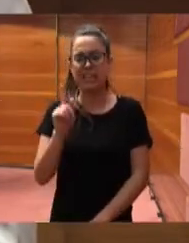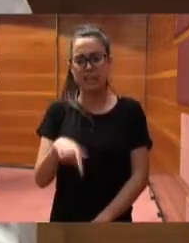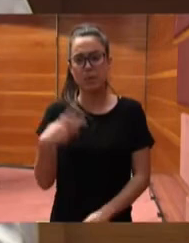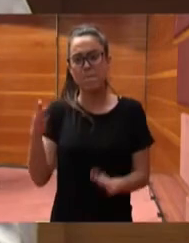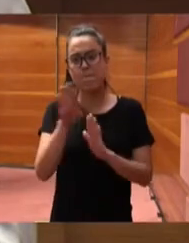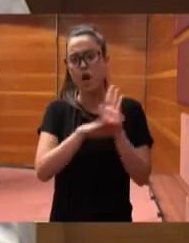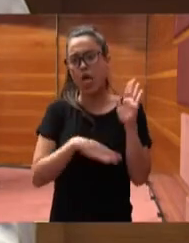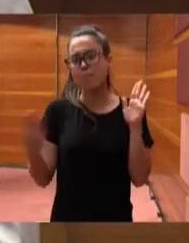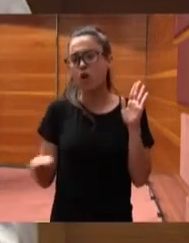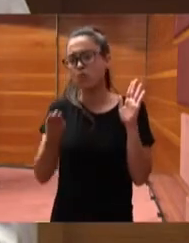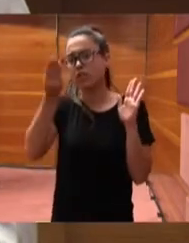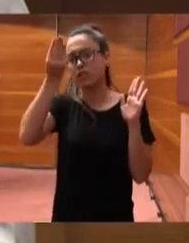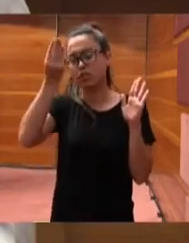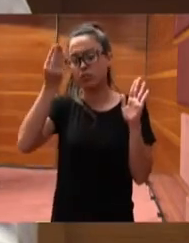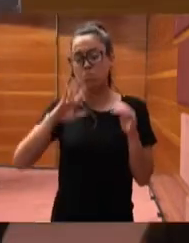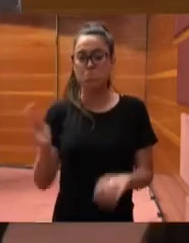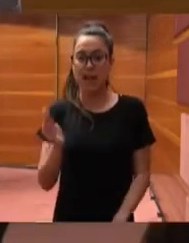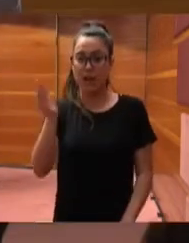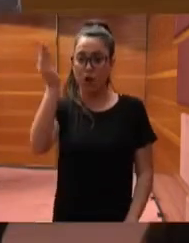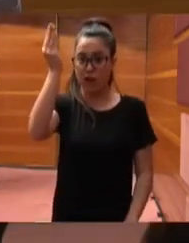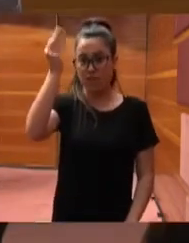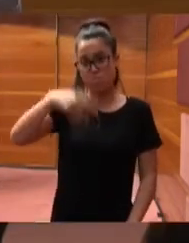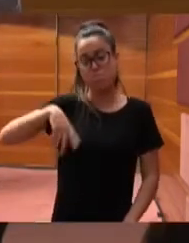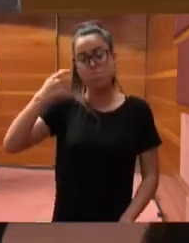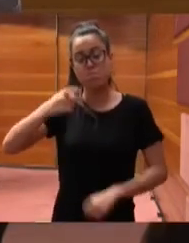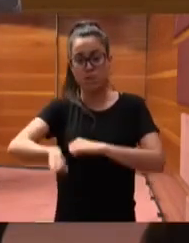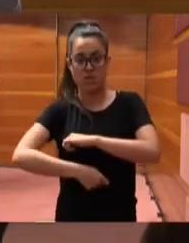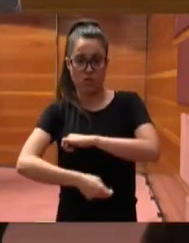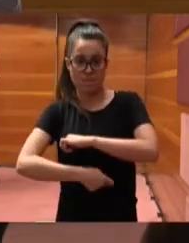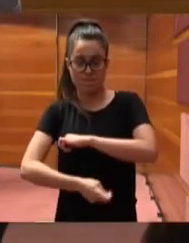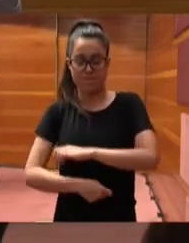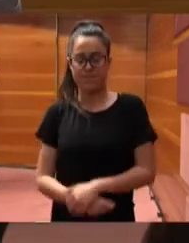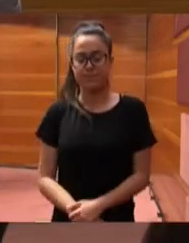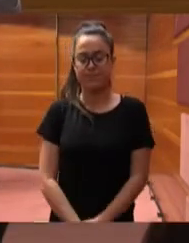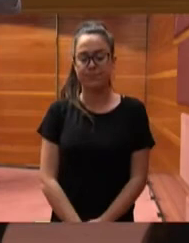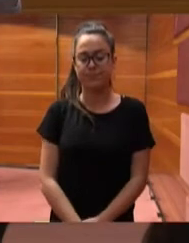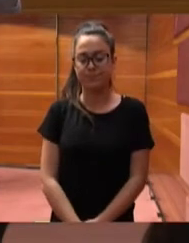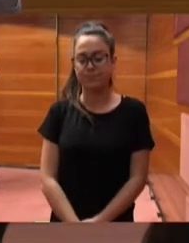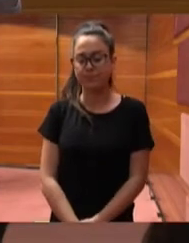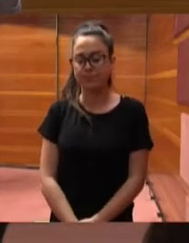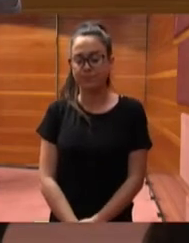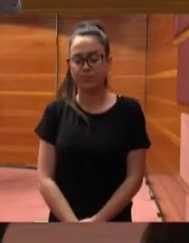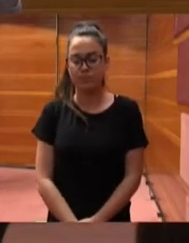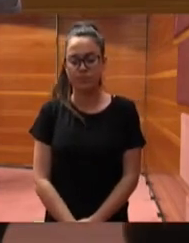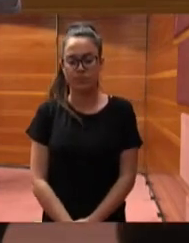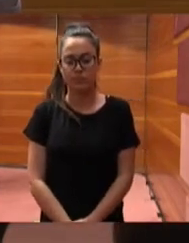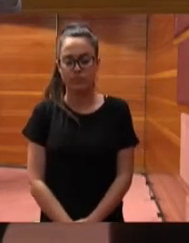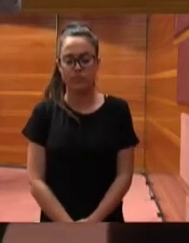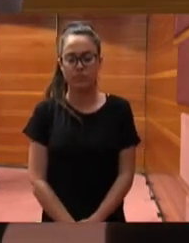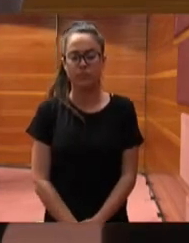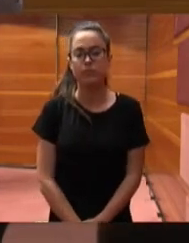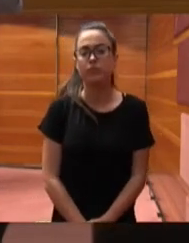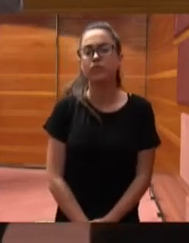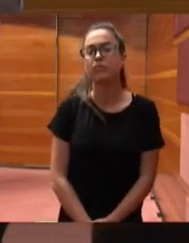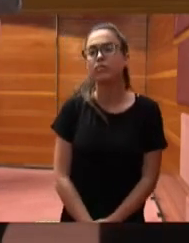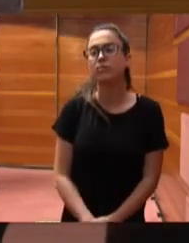exactamente el programa? Mejorando Vitoria-Gasteiz, Obetus. Eso es. Como práctica de la que yo espero que os equivoquéis mucho en esa